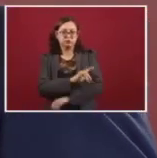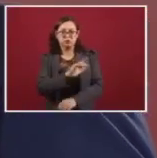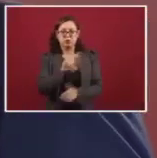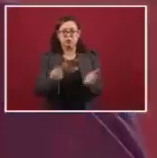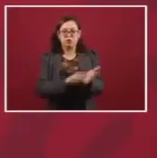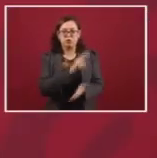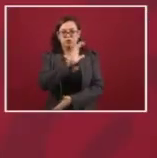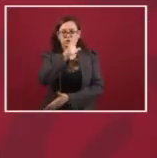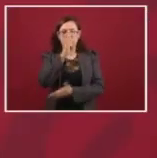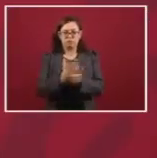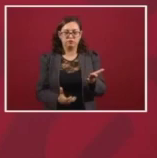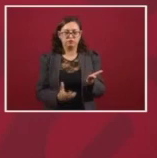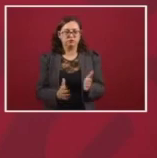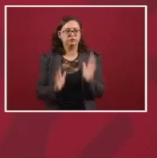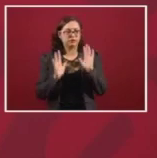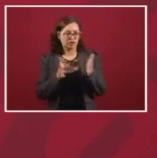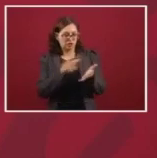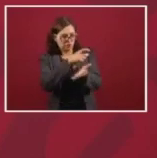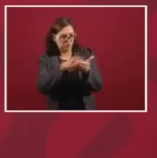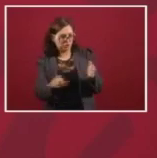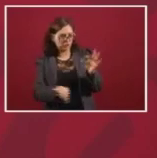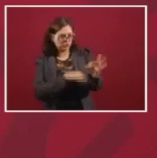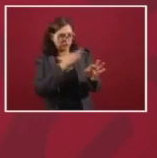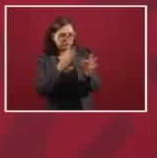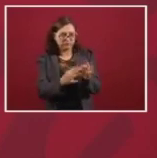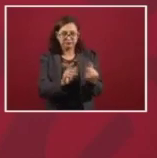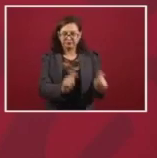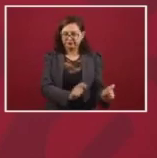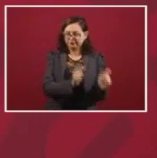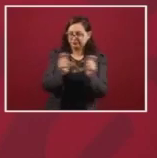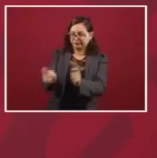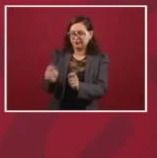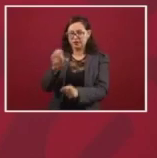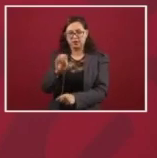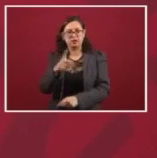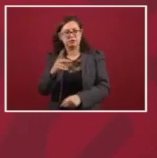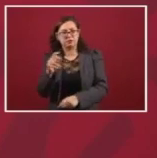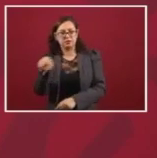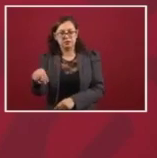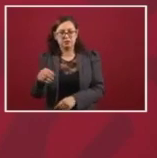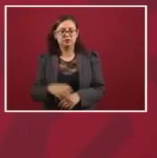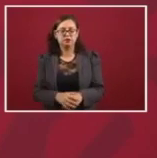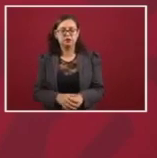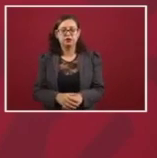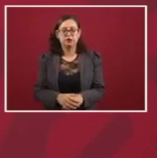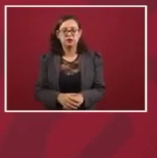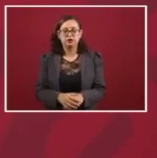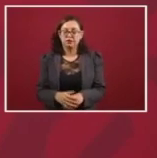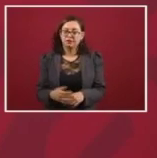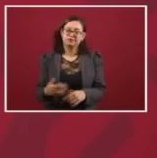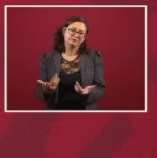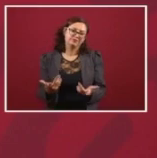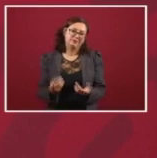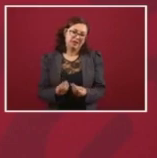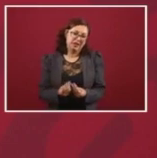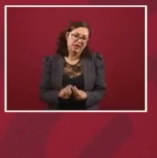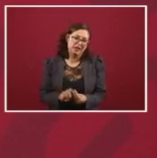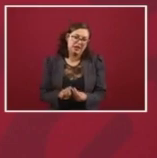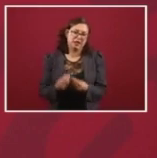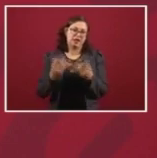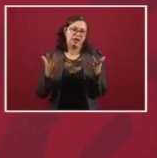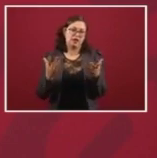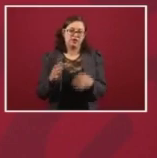O sea, le dejó comprado el avión a Peña. Claro que el presidente Peña debió